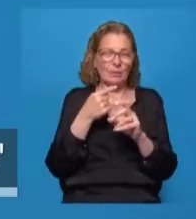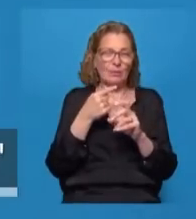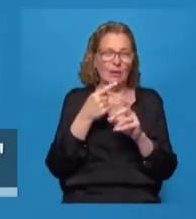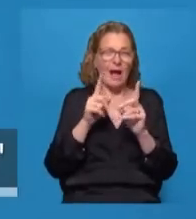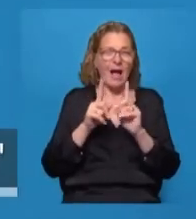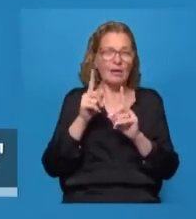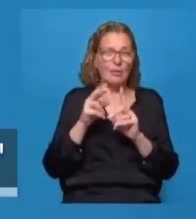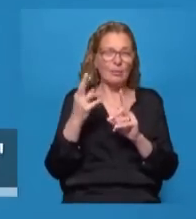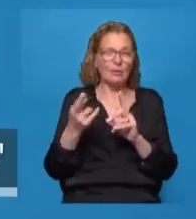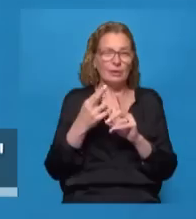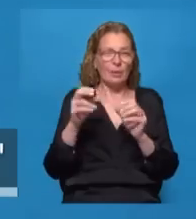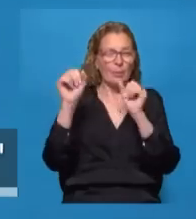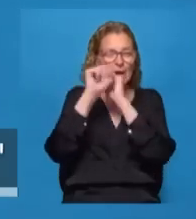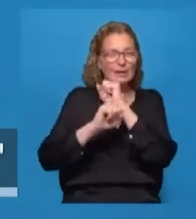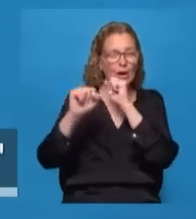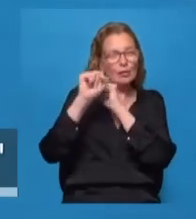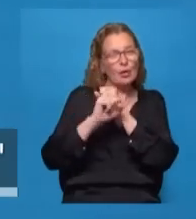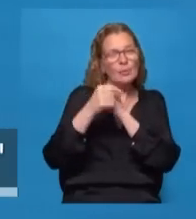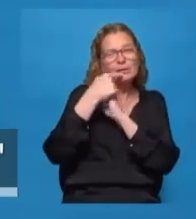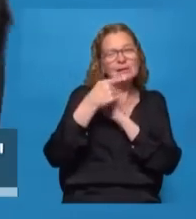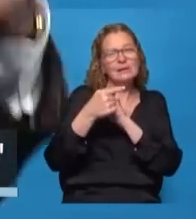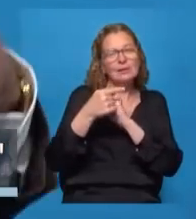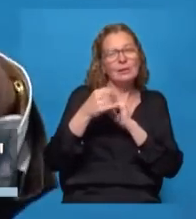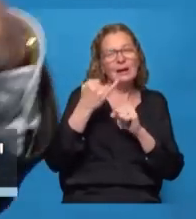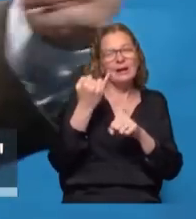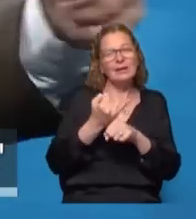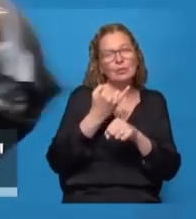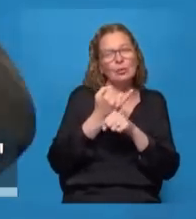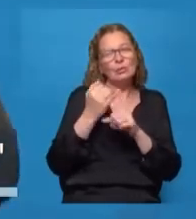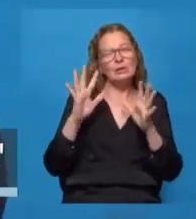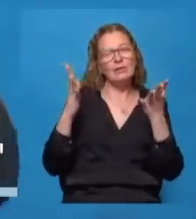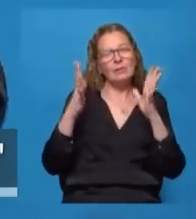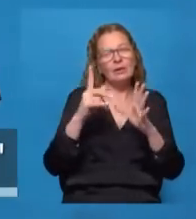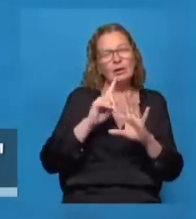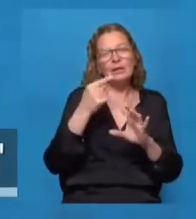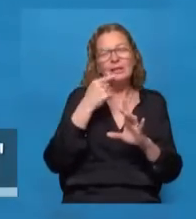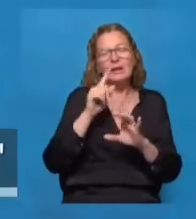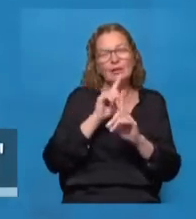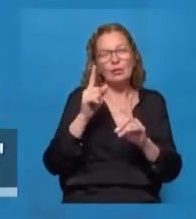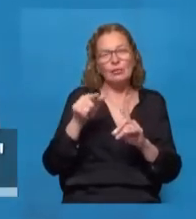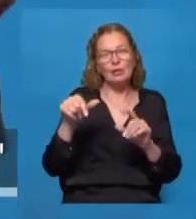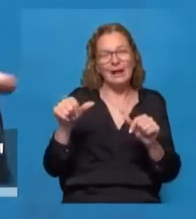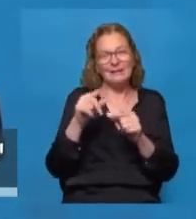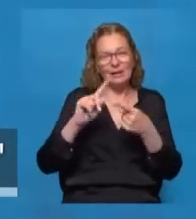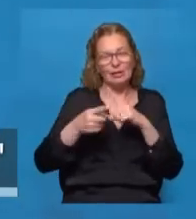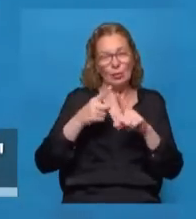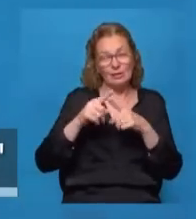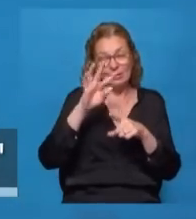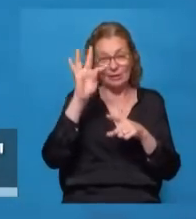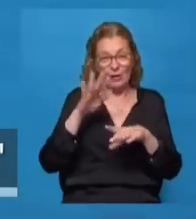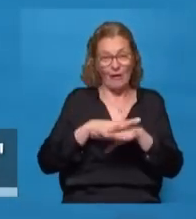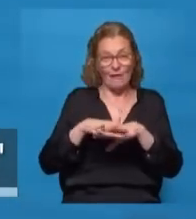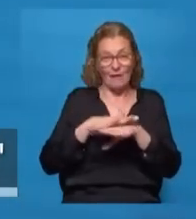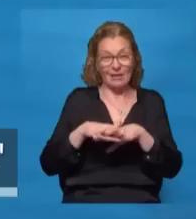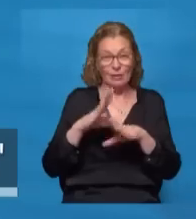un ingeniero agrónomo de repente vinculado a la industria forestal y dijera que no que yo no estoy haciendo discusiones técnicas yo me baso en lo